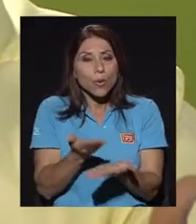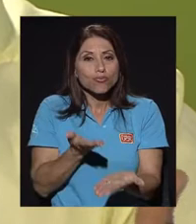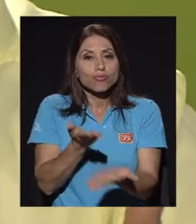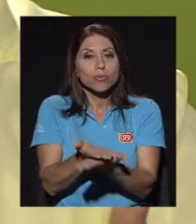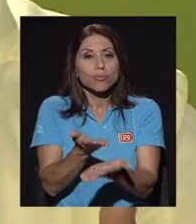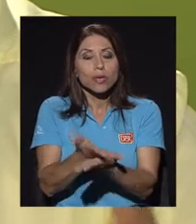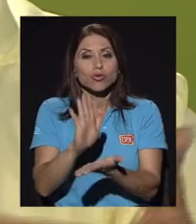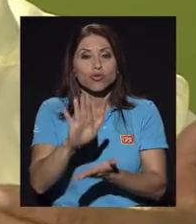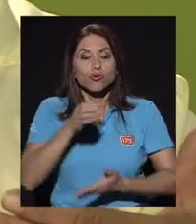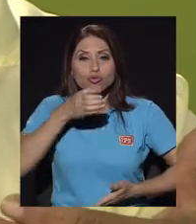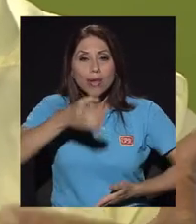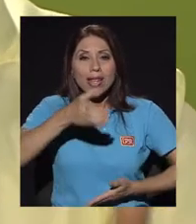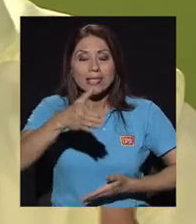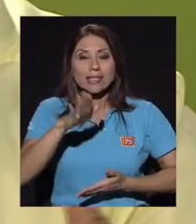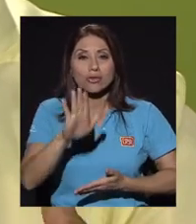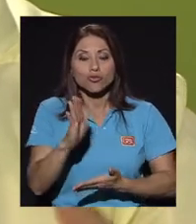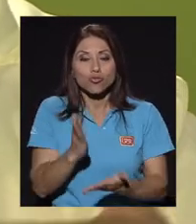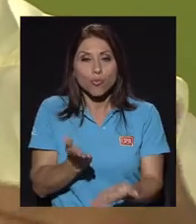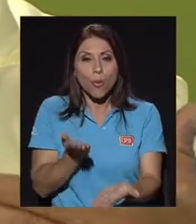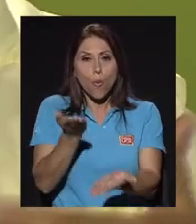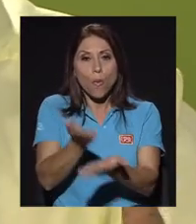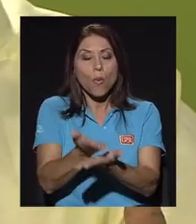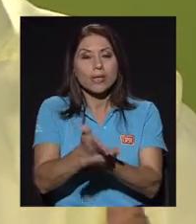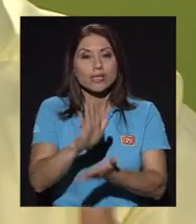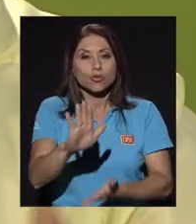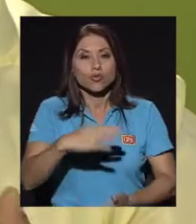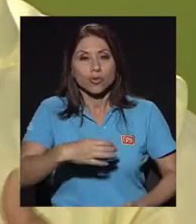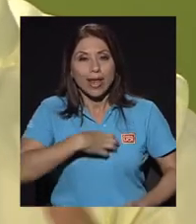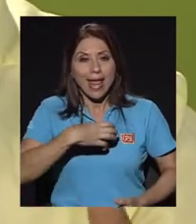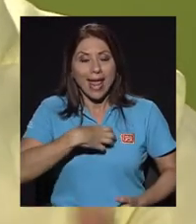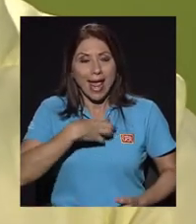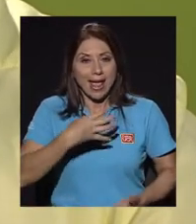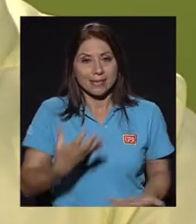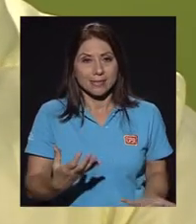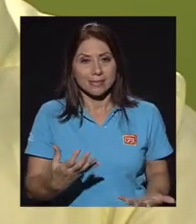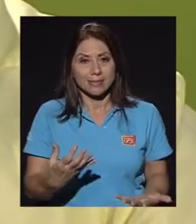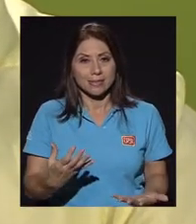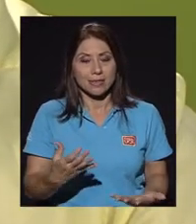y presentar sus sugerencias, sus propuestas, sus quejas